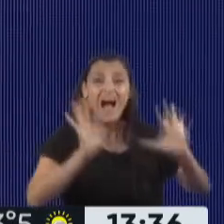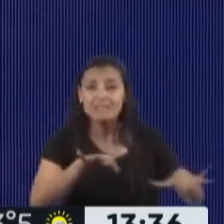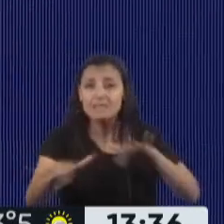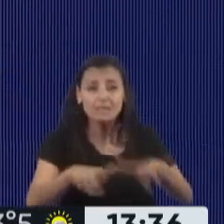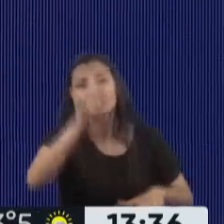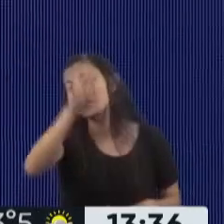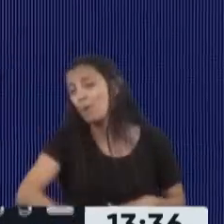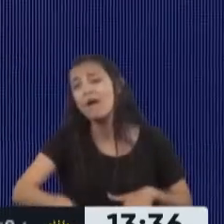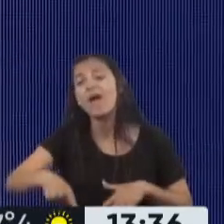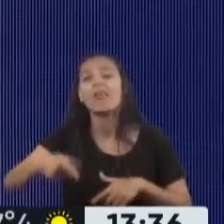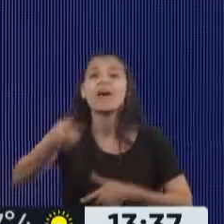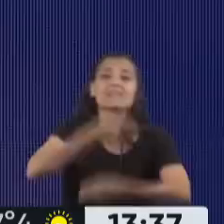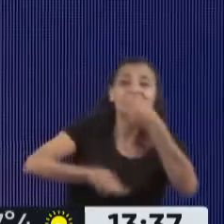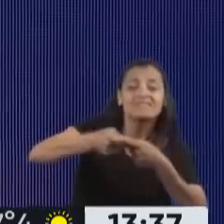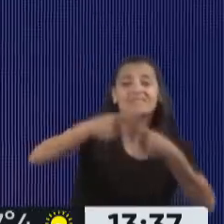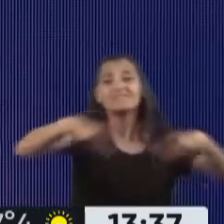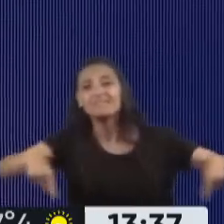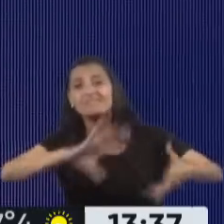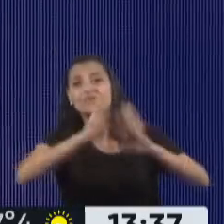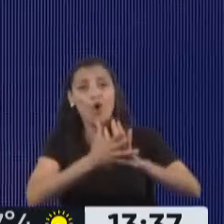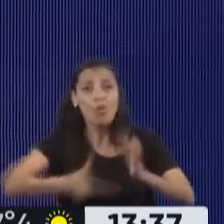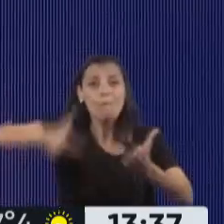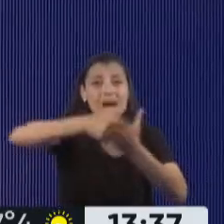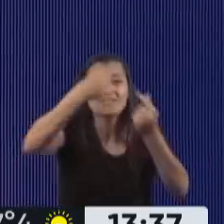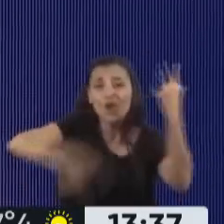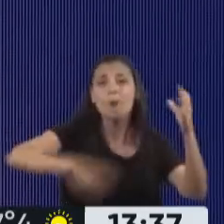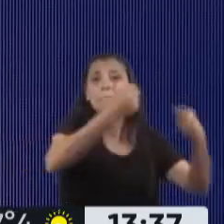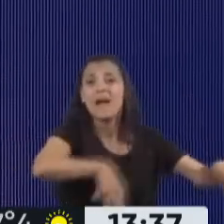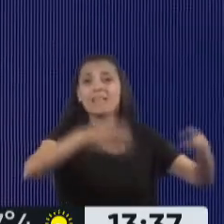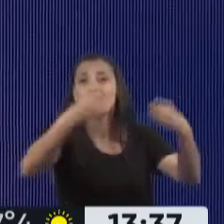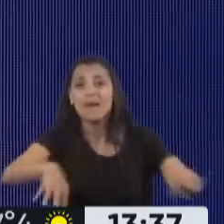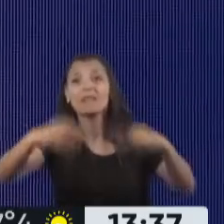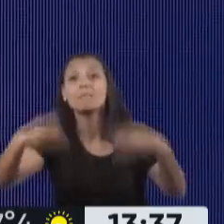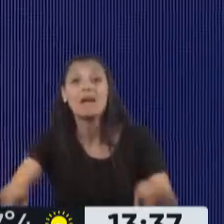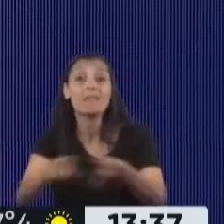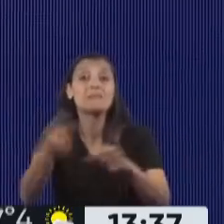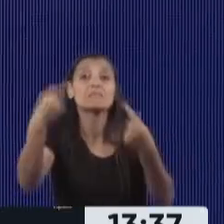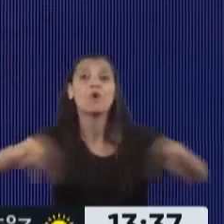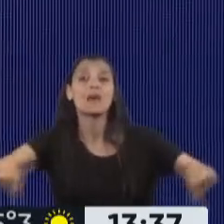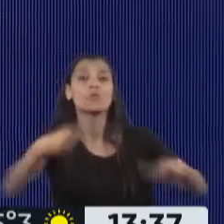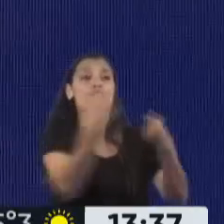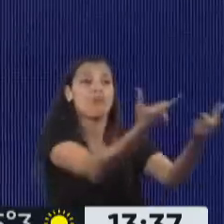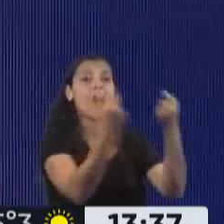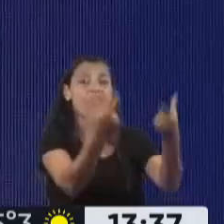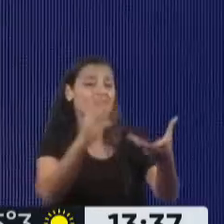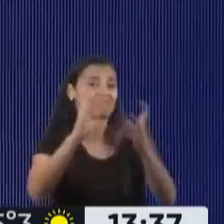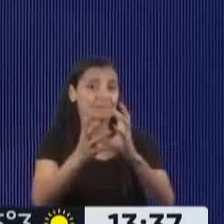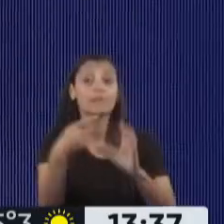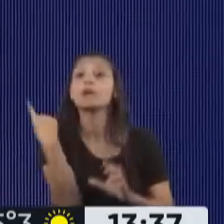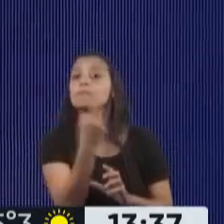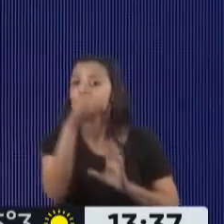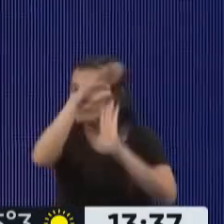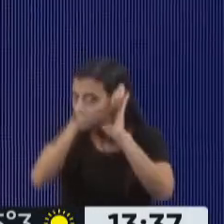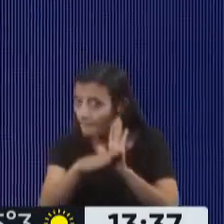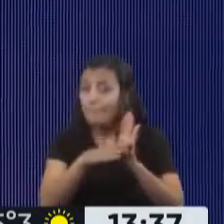montón de transacciones y hay una pérdida de eficiencia en la asignación de recursos. Bueno, nuestro programa de